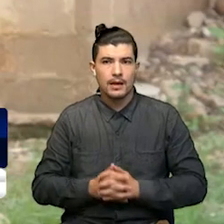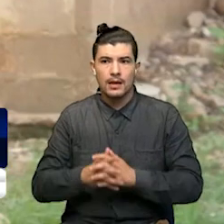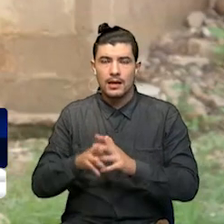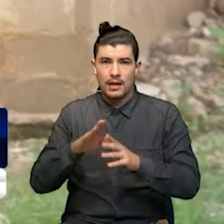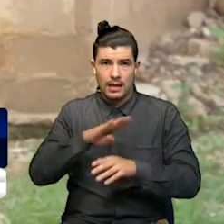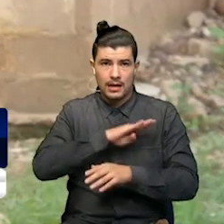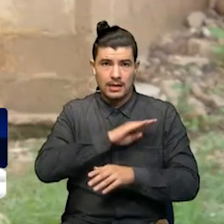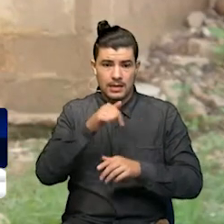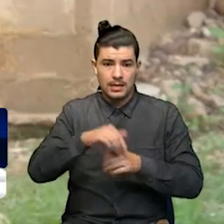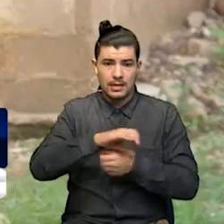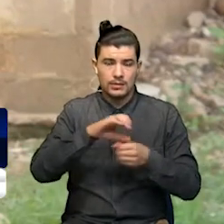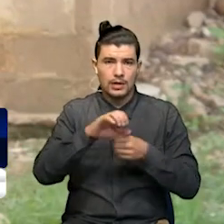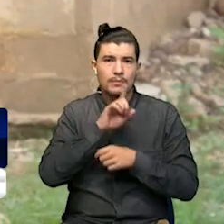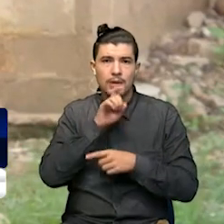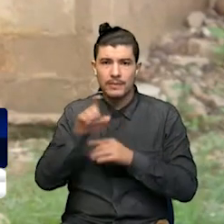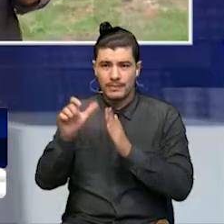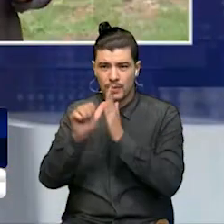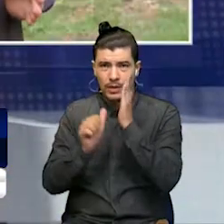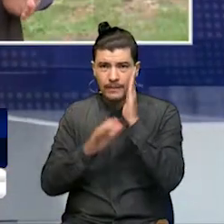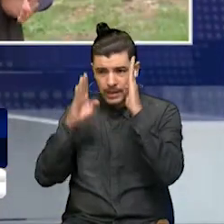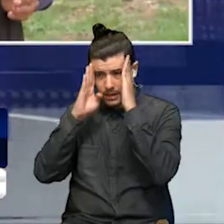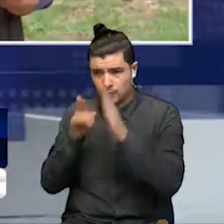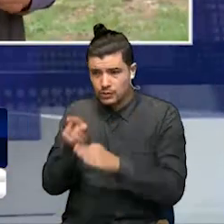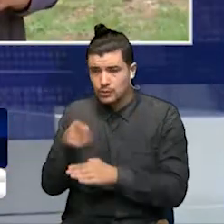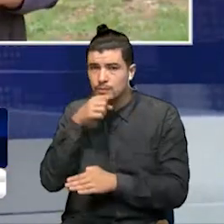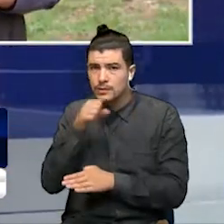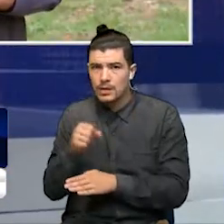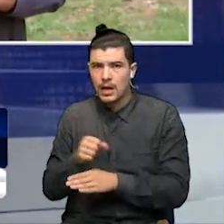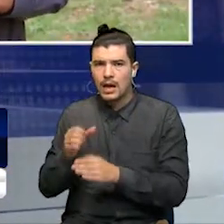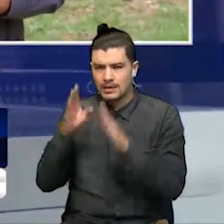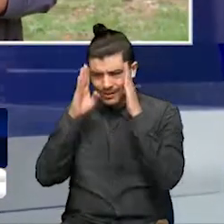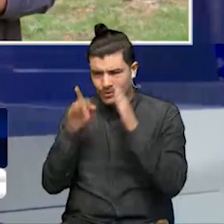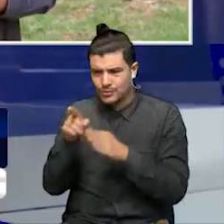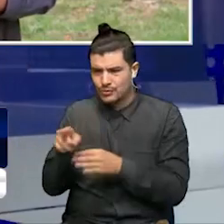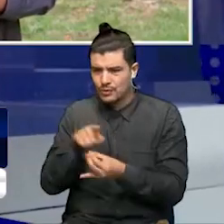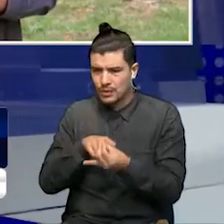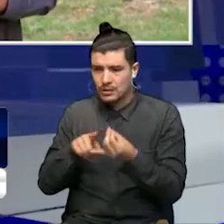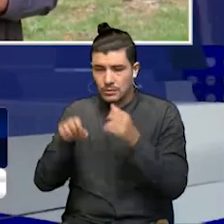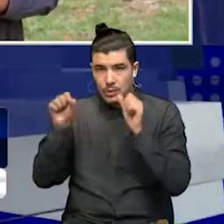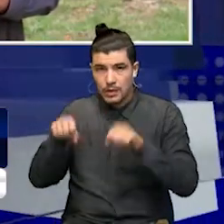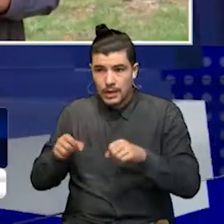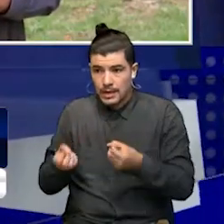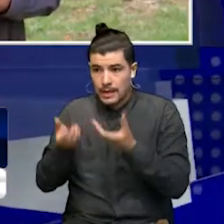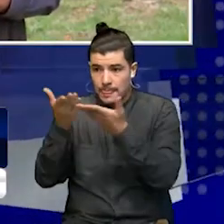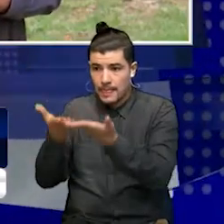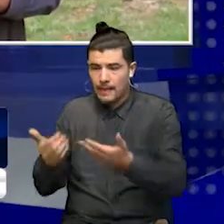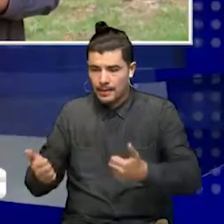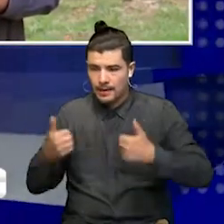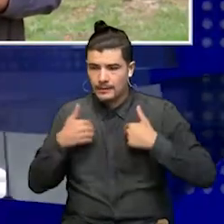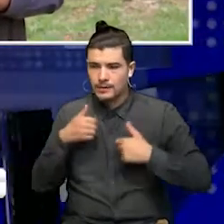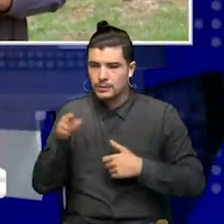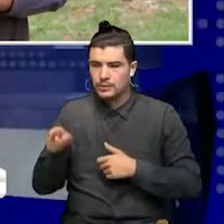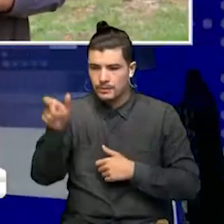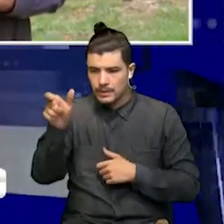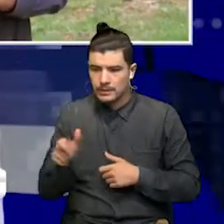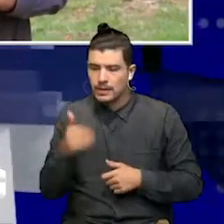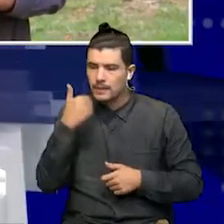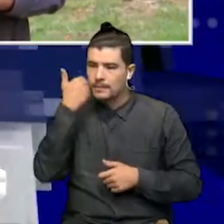mayor de la alcaldía de Bucaramanga harán seguimiento a este caso para otorgar el beneficio a este adulto mayor